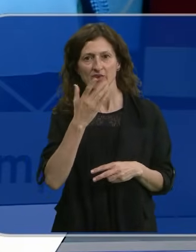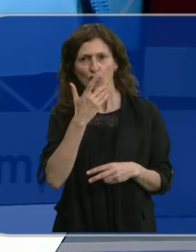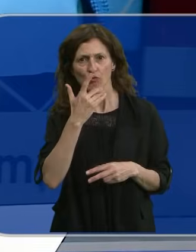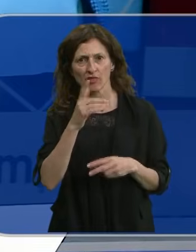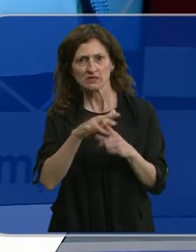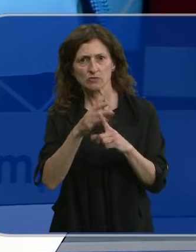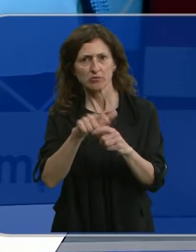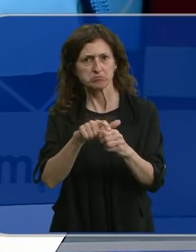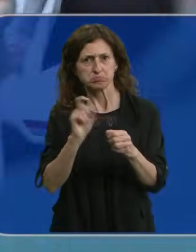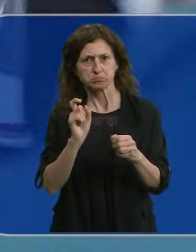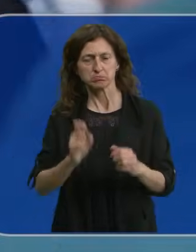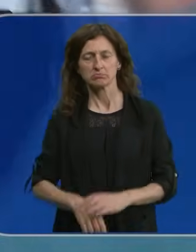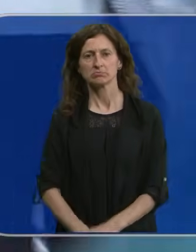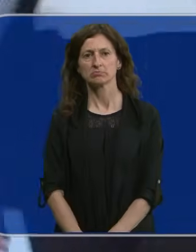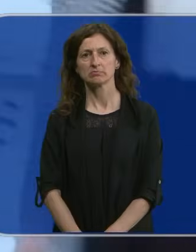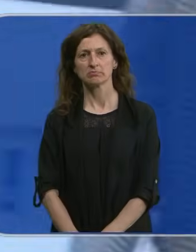conocer esta trama.